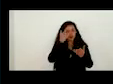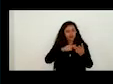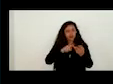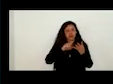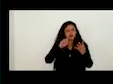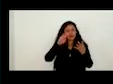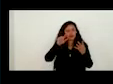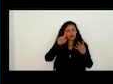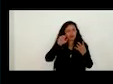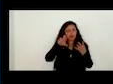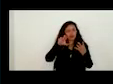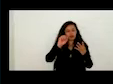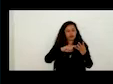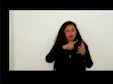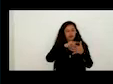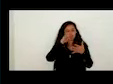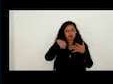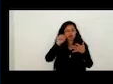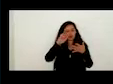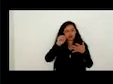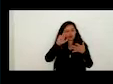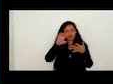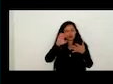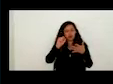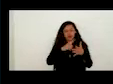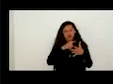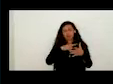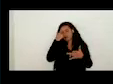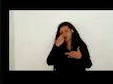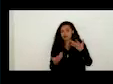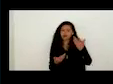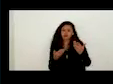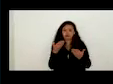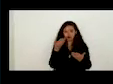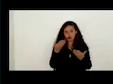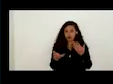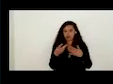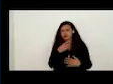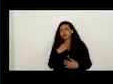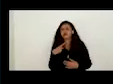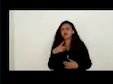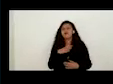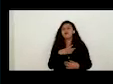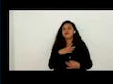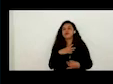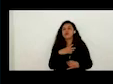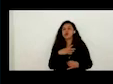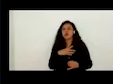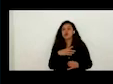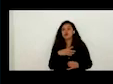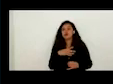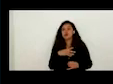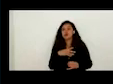minerales. En la parte equilibrada, debe de tener la cantidad de los nutrimentos que